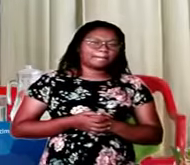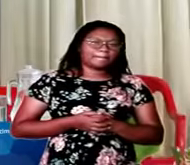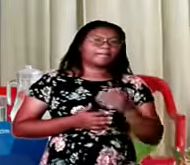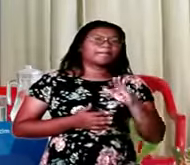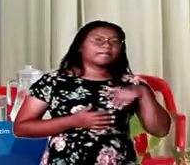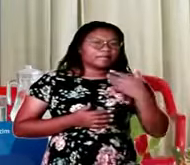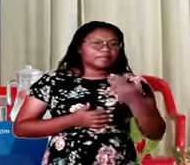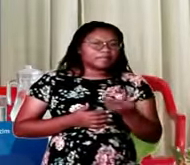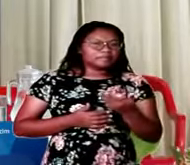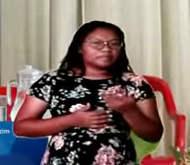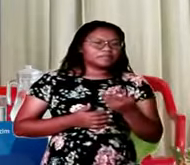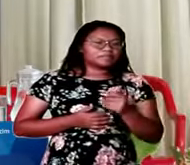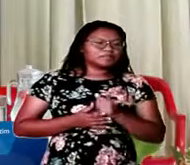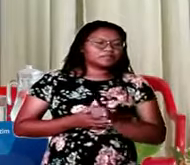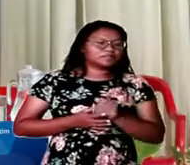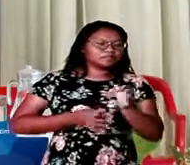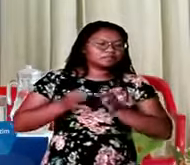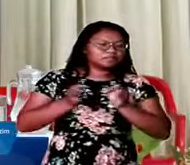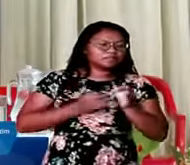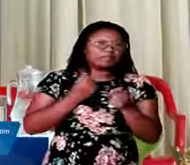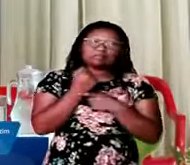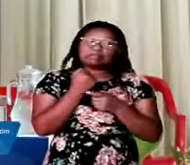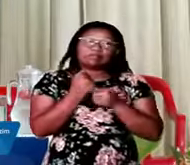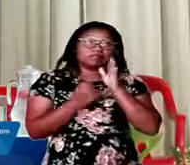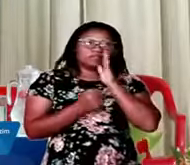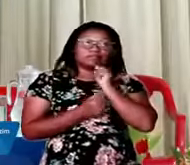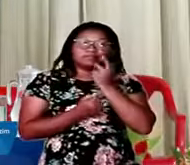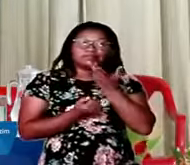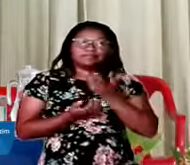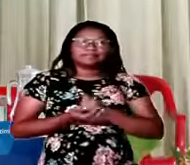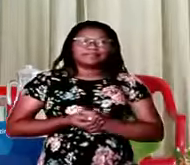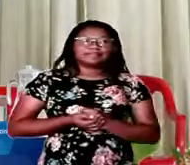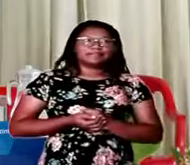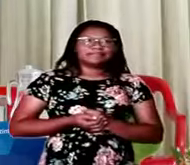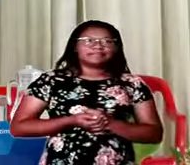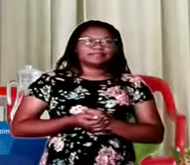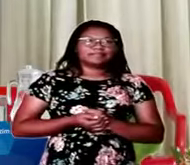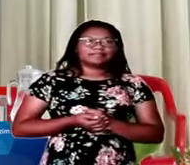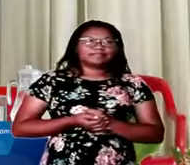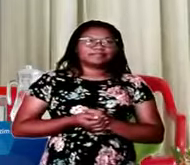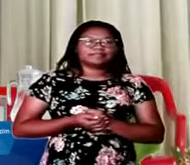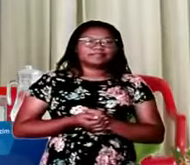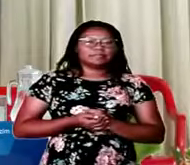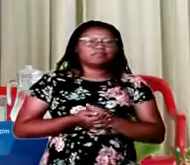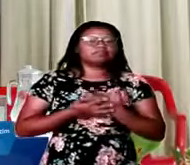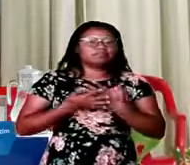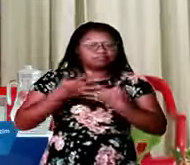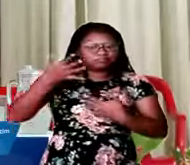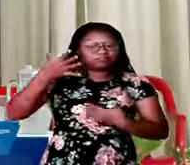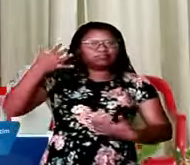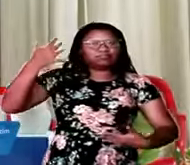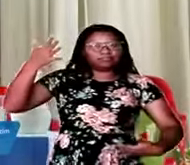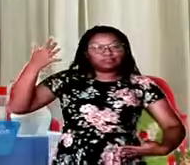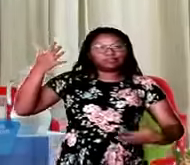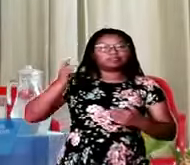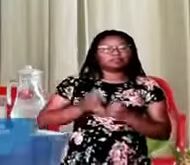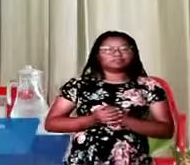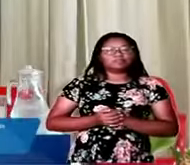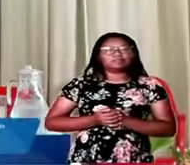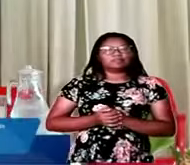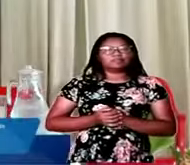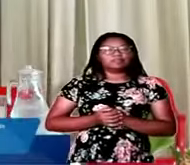ver, seguramente no tenemos tiempo hoy, porque esto es muy amplio, que el Señor dice.